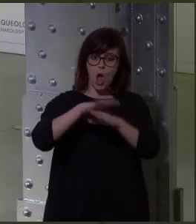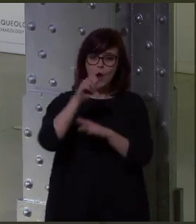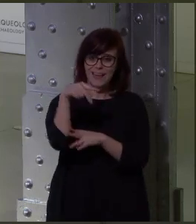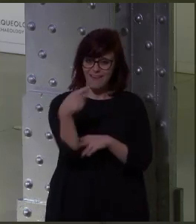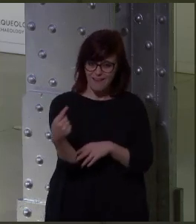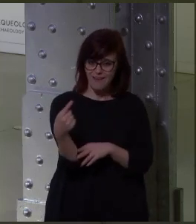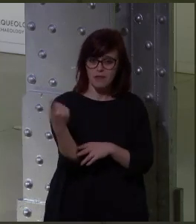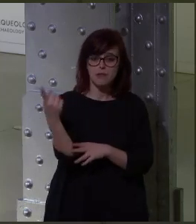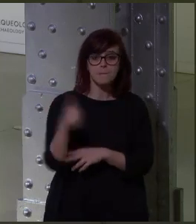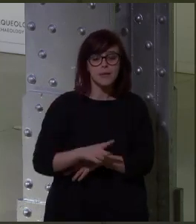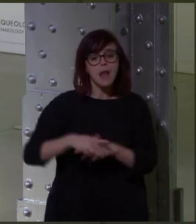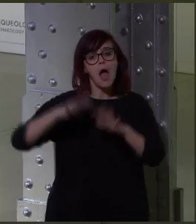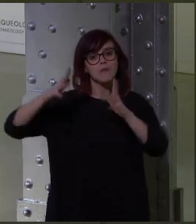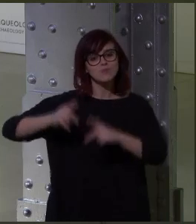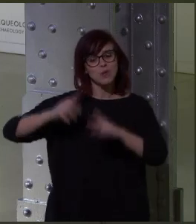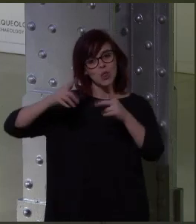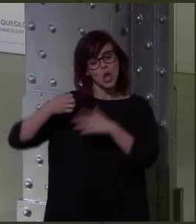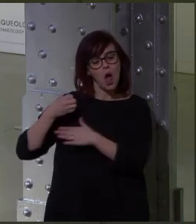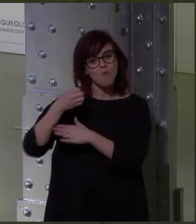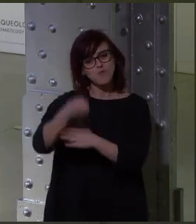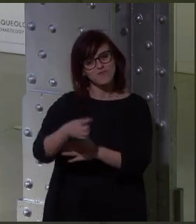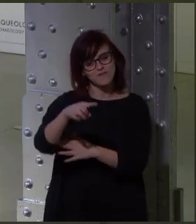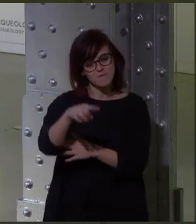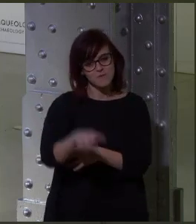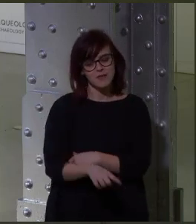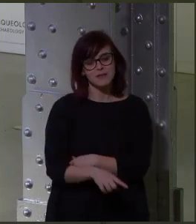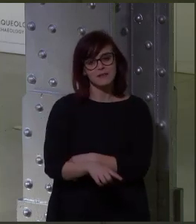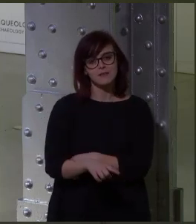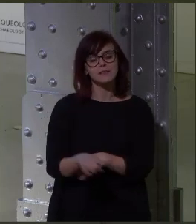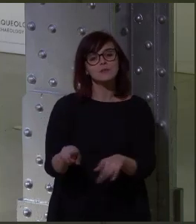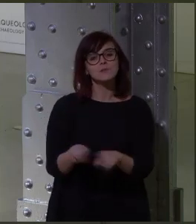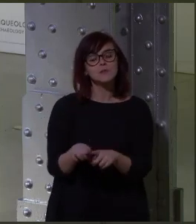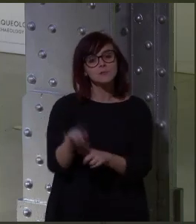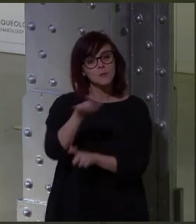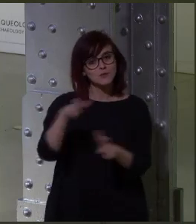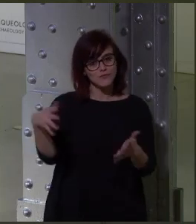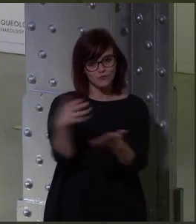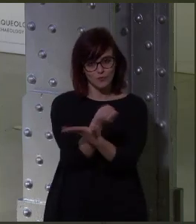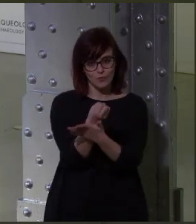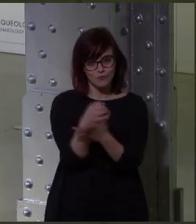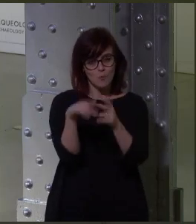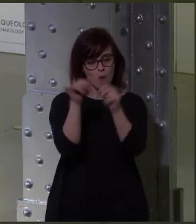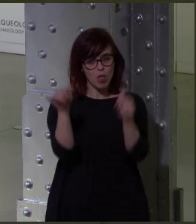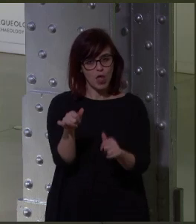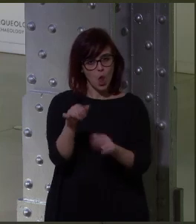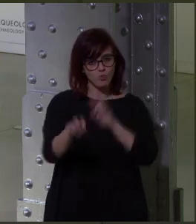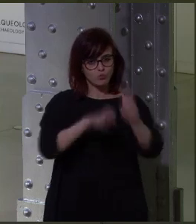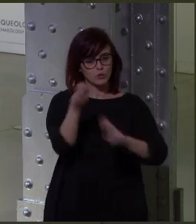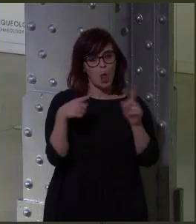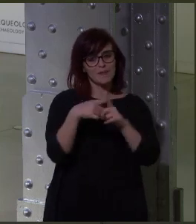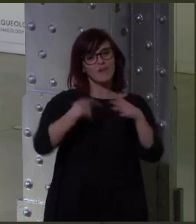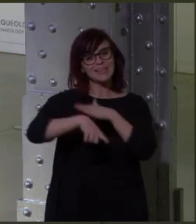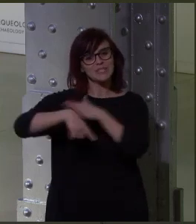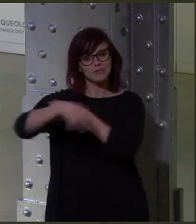ONGs, apoyada por las administraciones, para entre todos buscar el modelo de gestión que sea